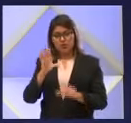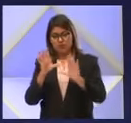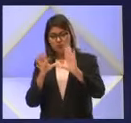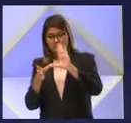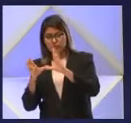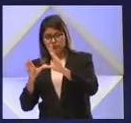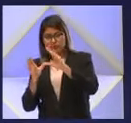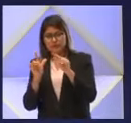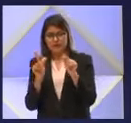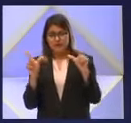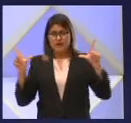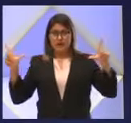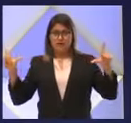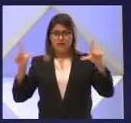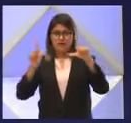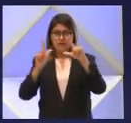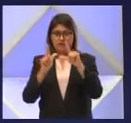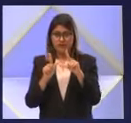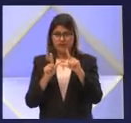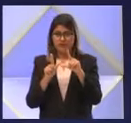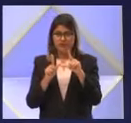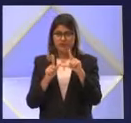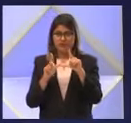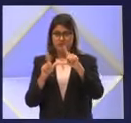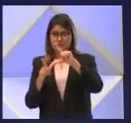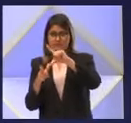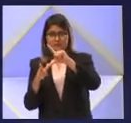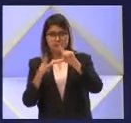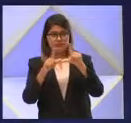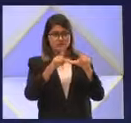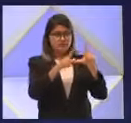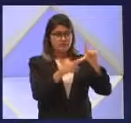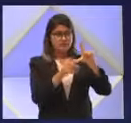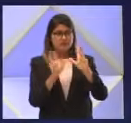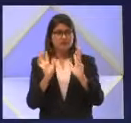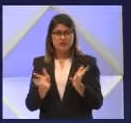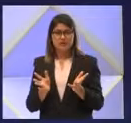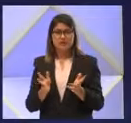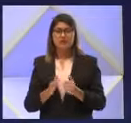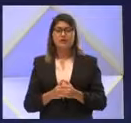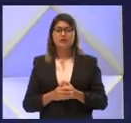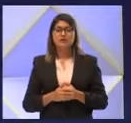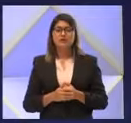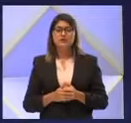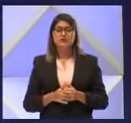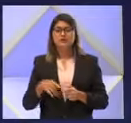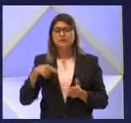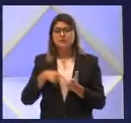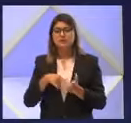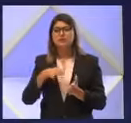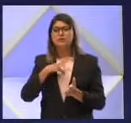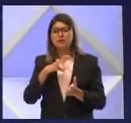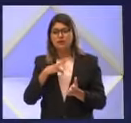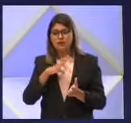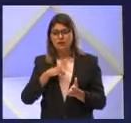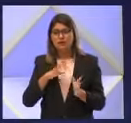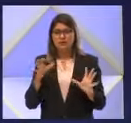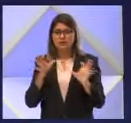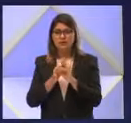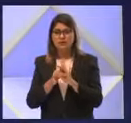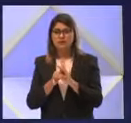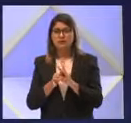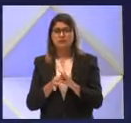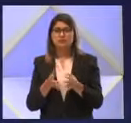ya tenemos la telemetría está estabilizándose es el página ni uno que se desarrolló en un consorcio entre la gestación mexicana la